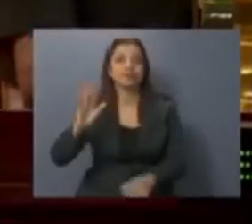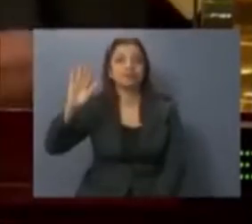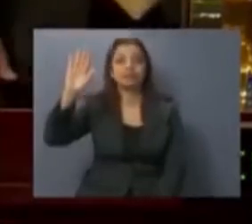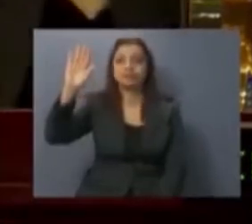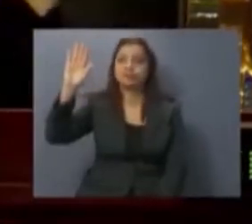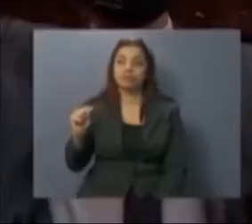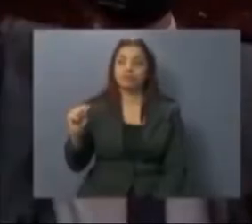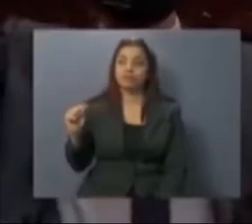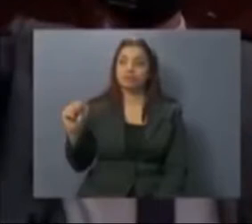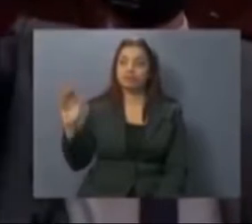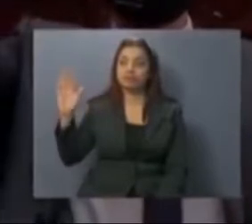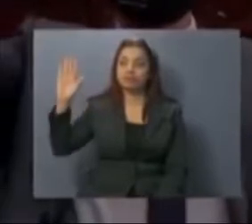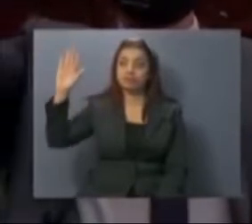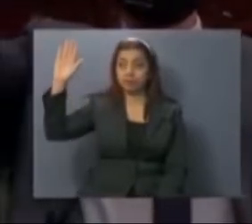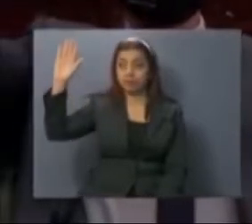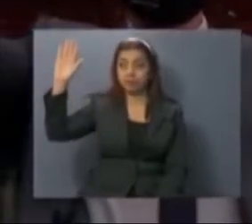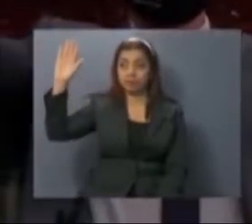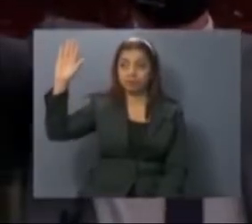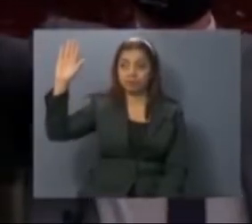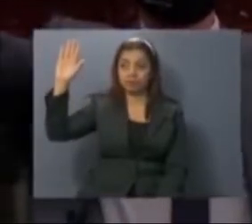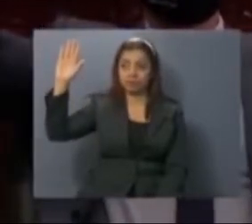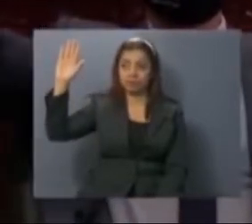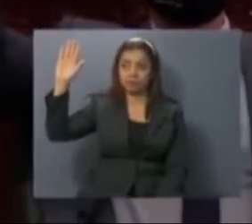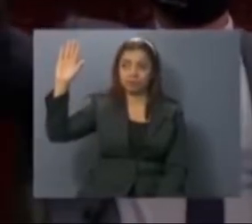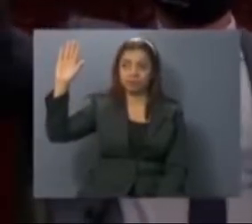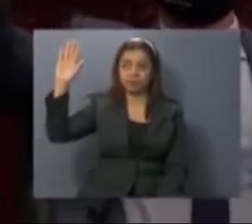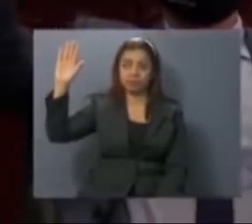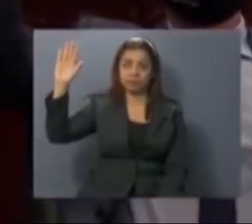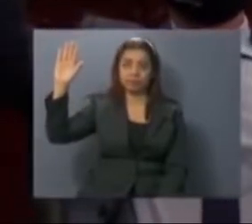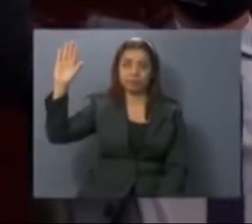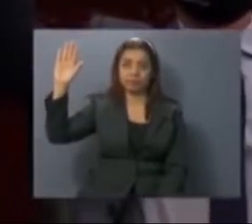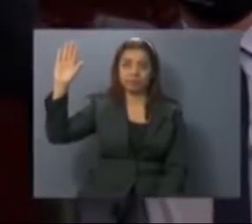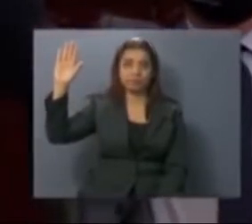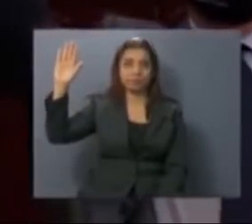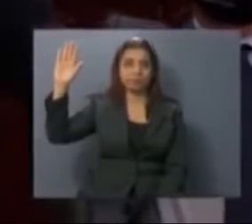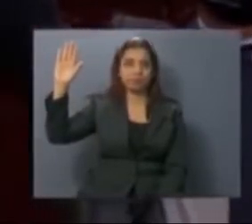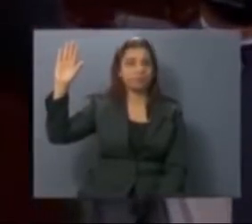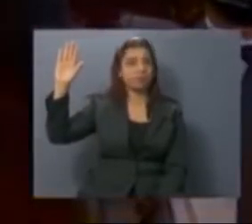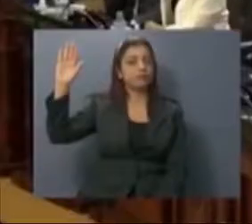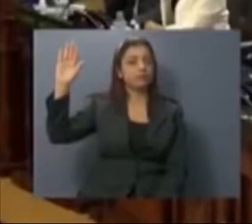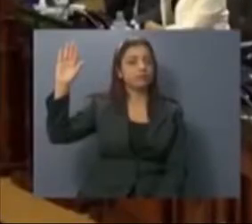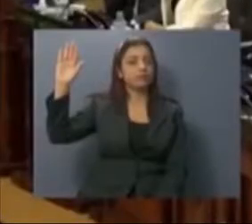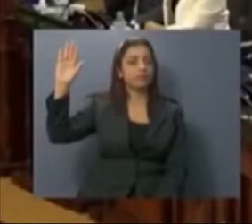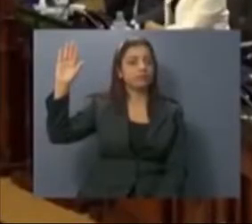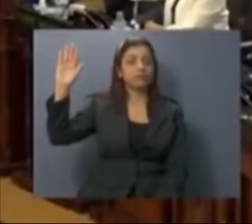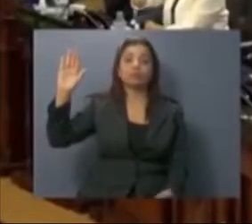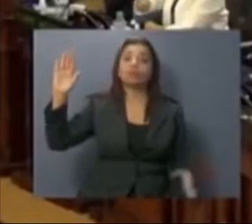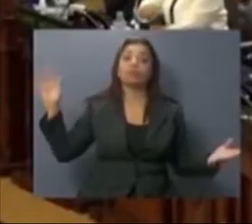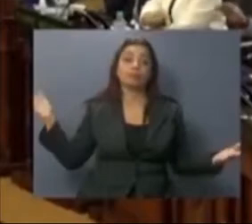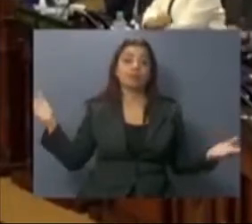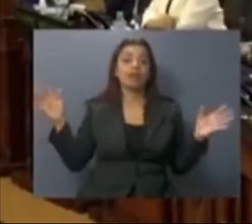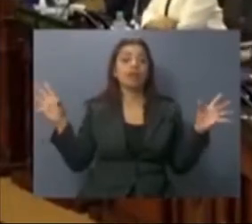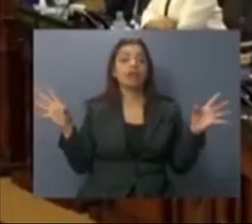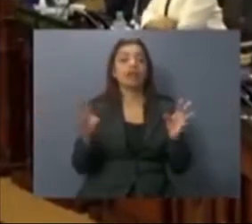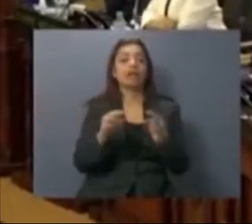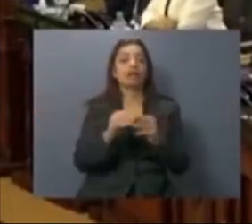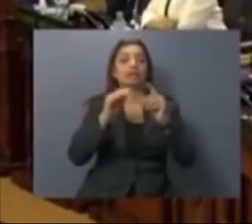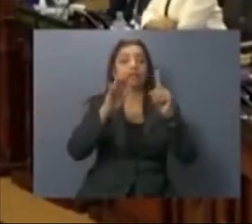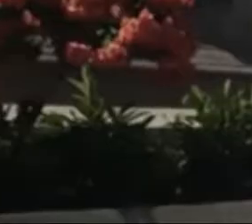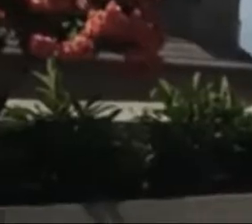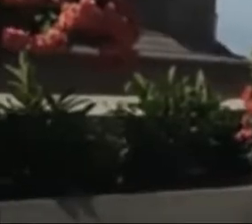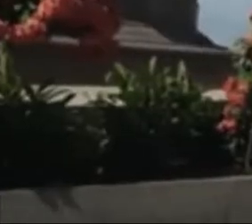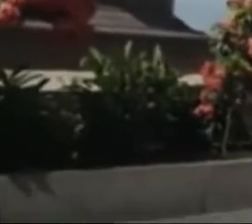también da pie a la incorporación de evidencia digital en los procesos penales y autoriza la realización de operaciones